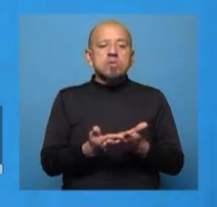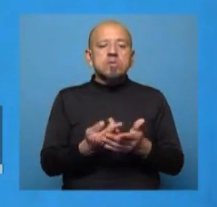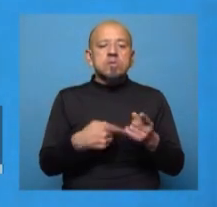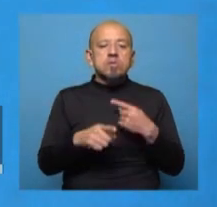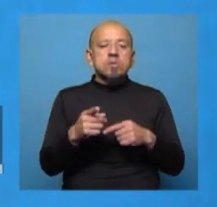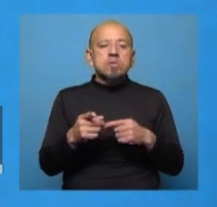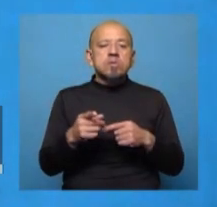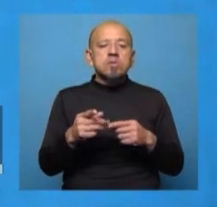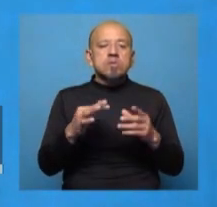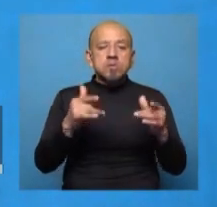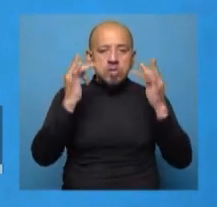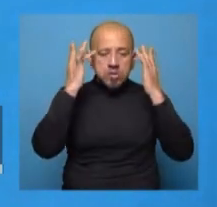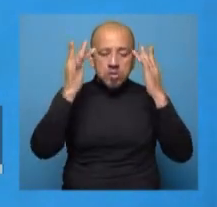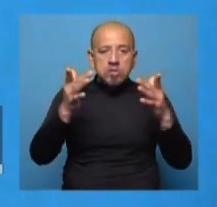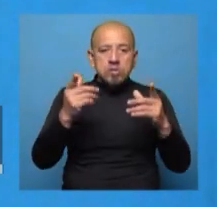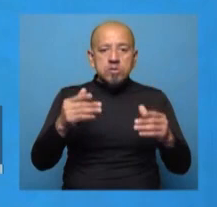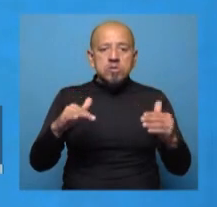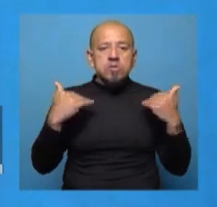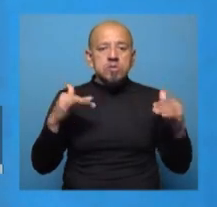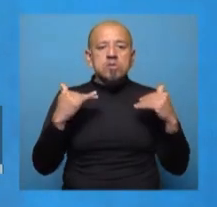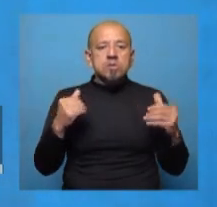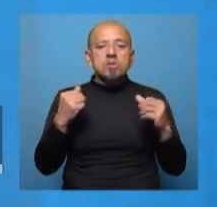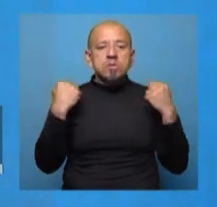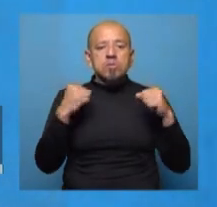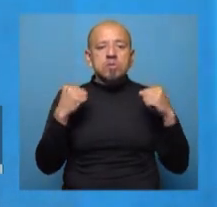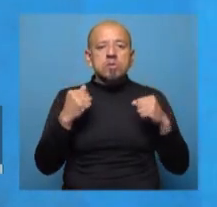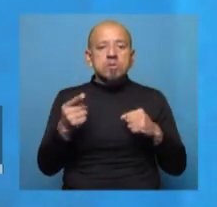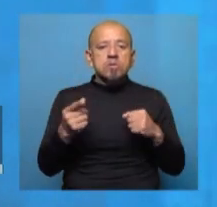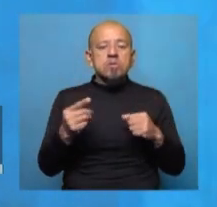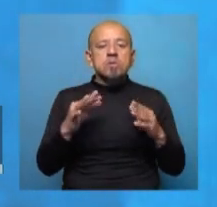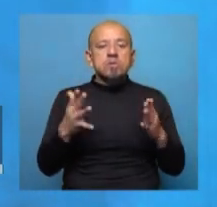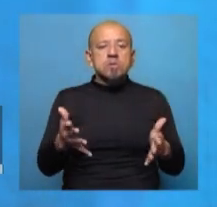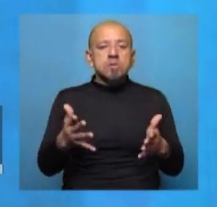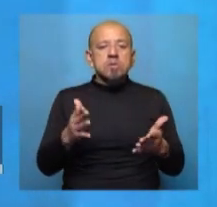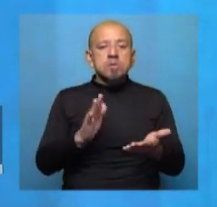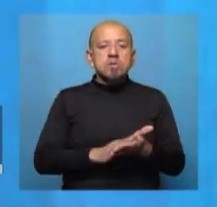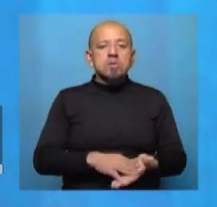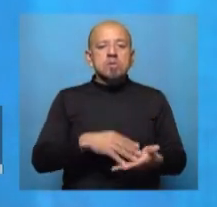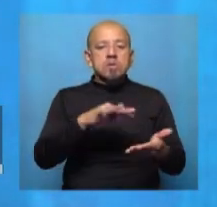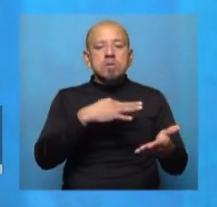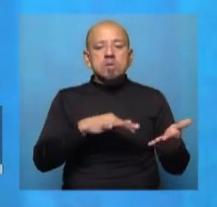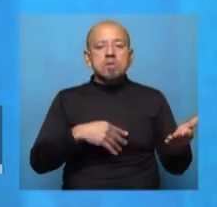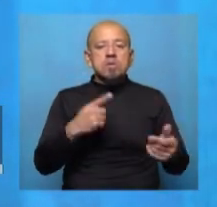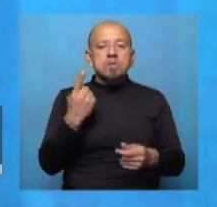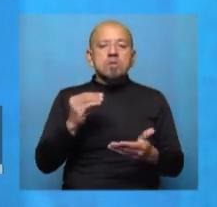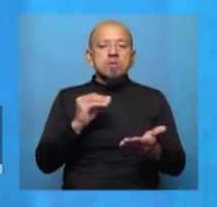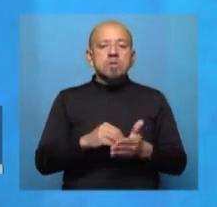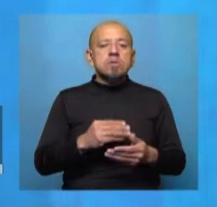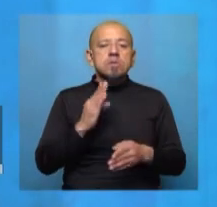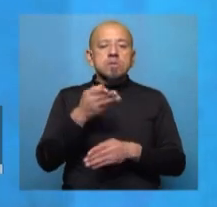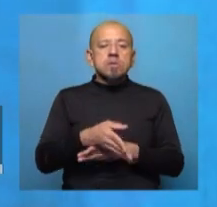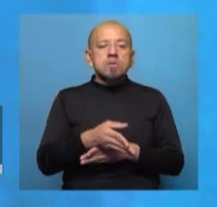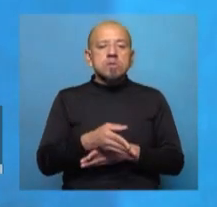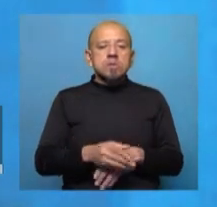Internacional de la educación física y el deporte carta que por primera vez Establece que el acceso